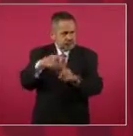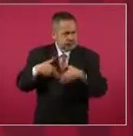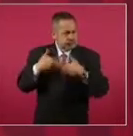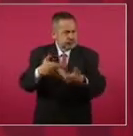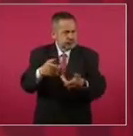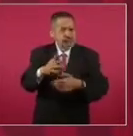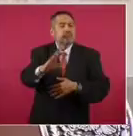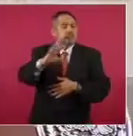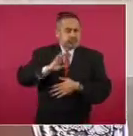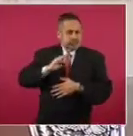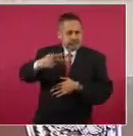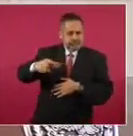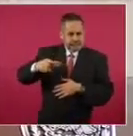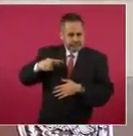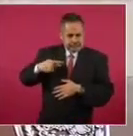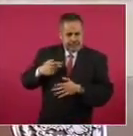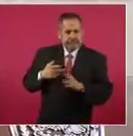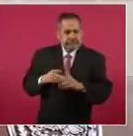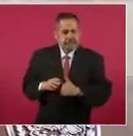y